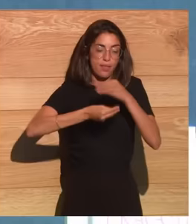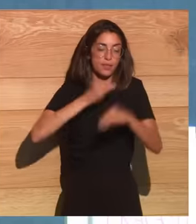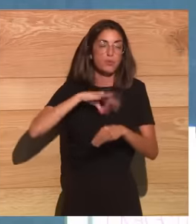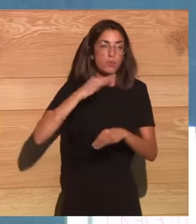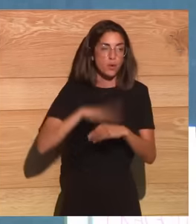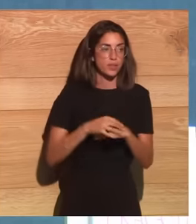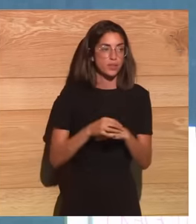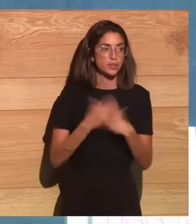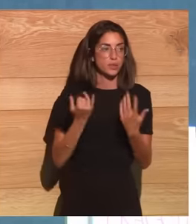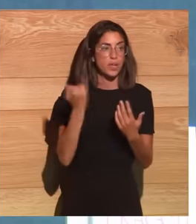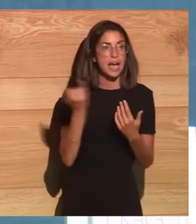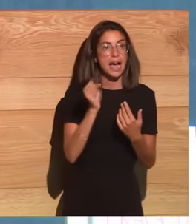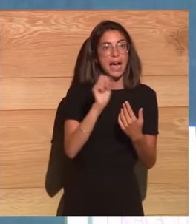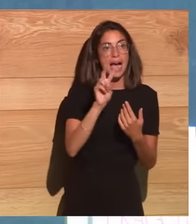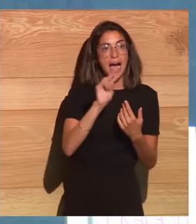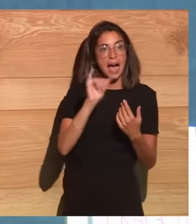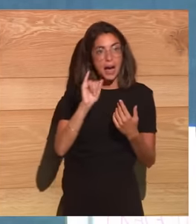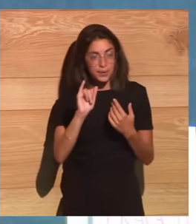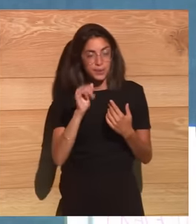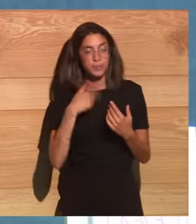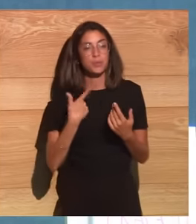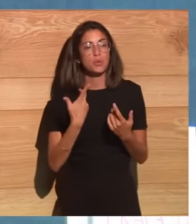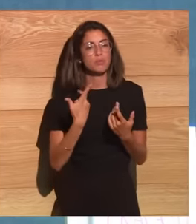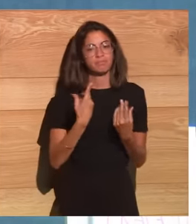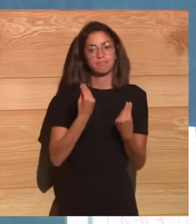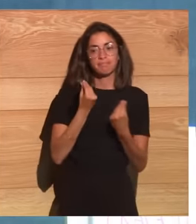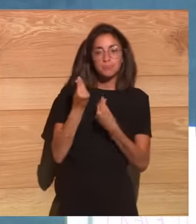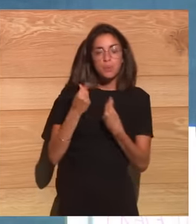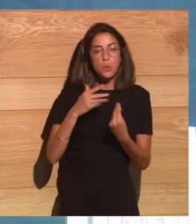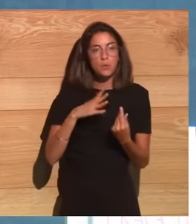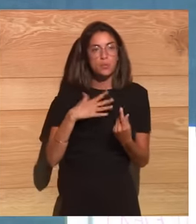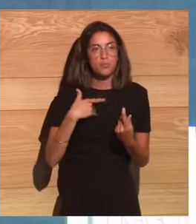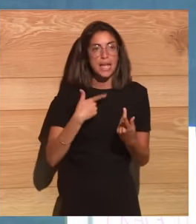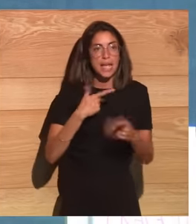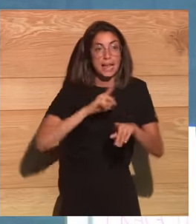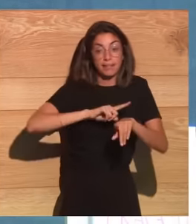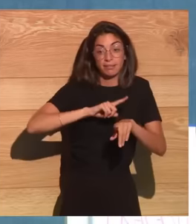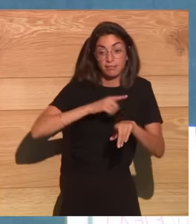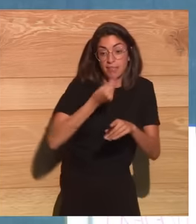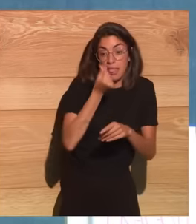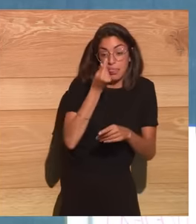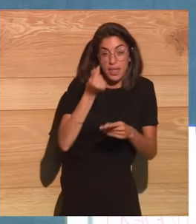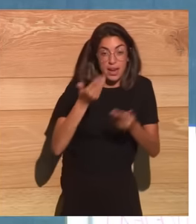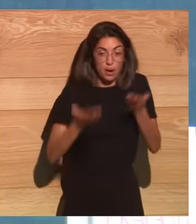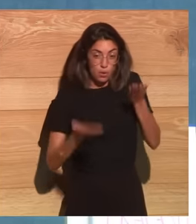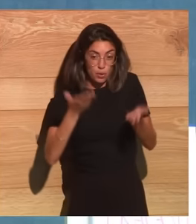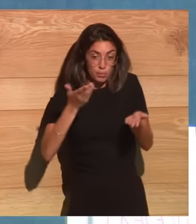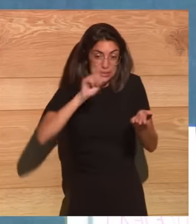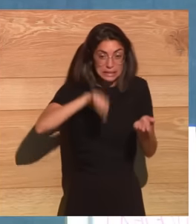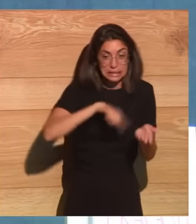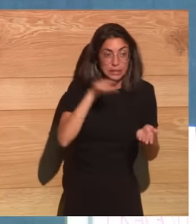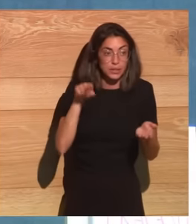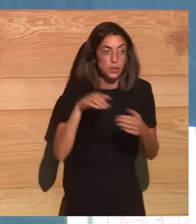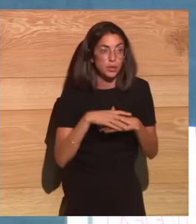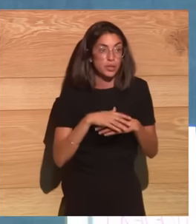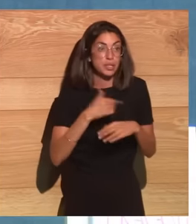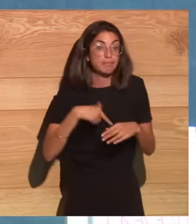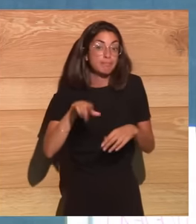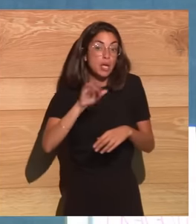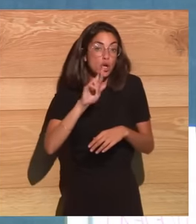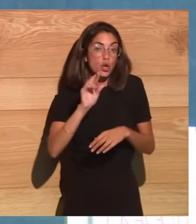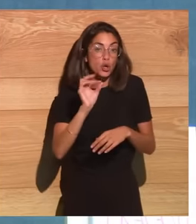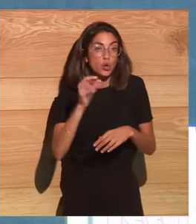¿me ha compensado el dinero o no me ha compensado eso el dinero? Eso es. Claro. Y Rodrigo no tengo ni idea, porque Rodrigo sigue mirando con esa expresión